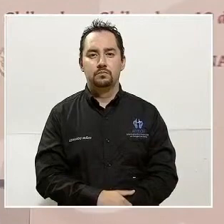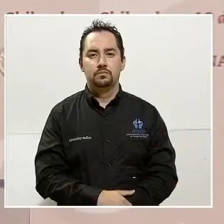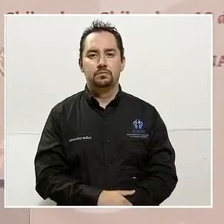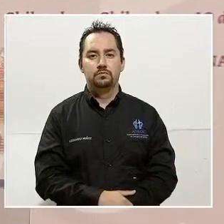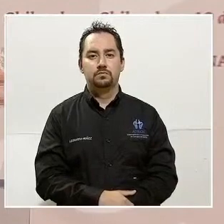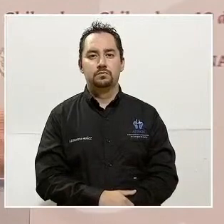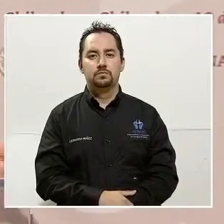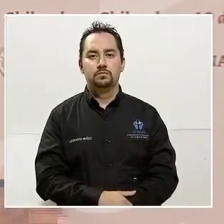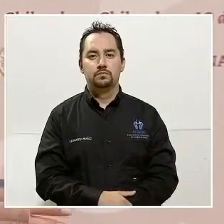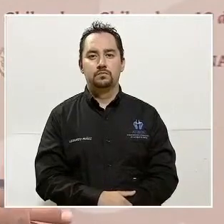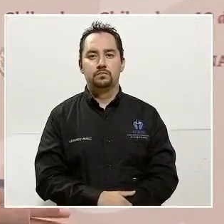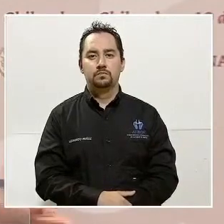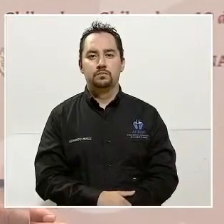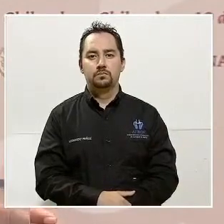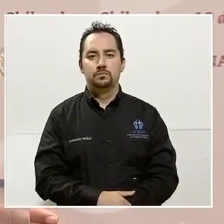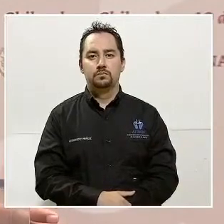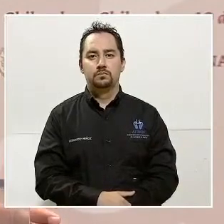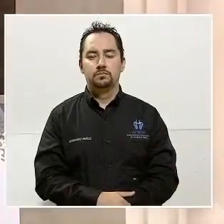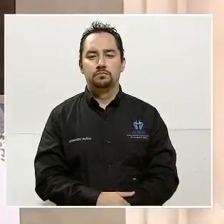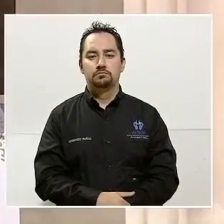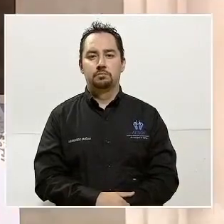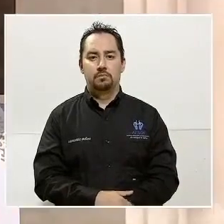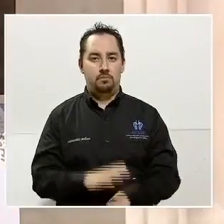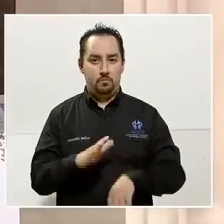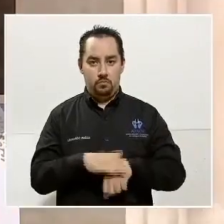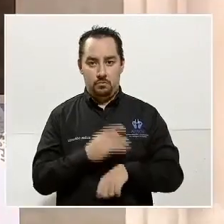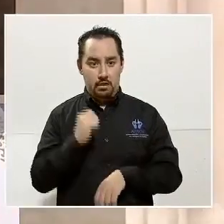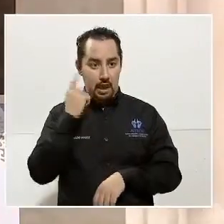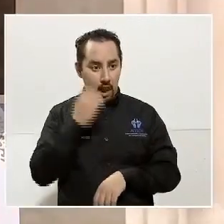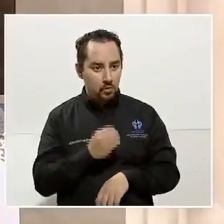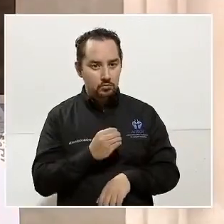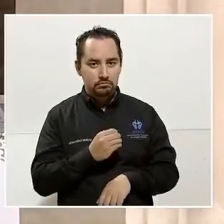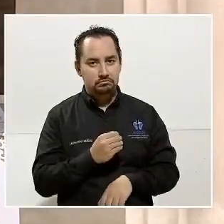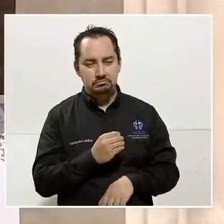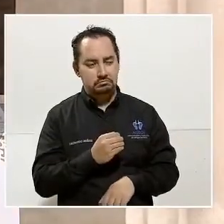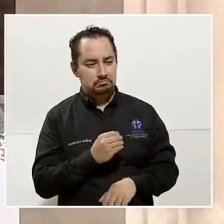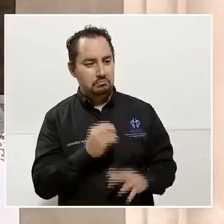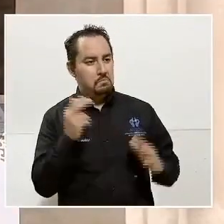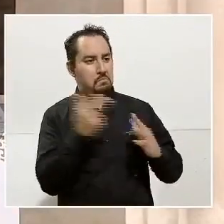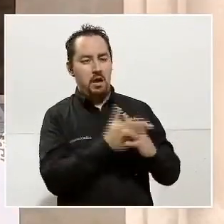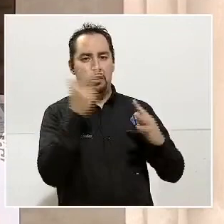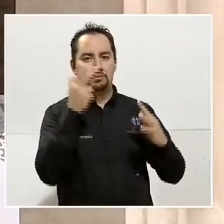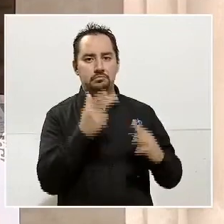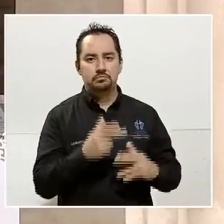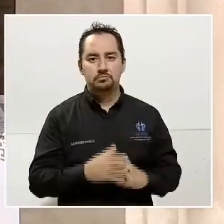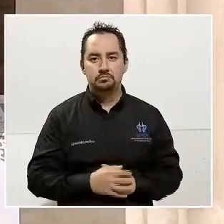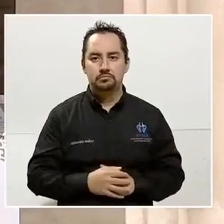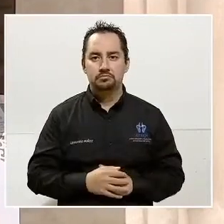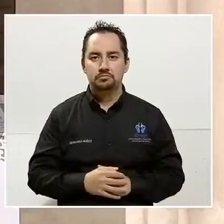de manera extrajudicial, los ejecutan